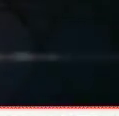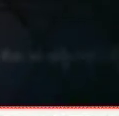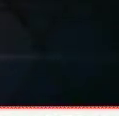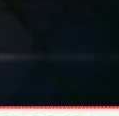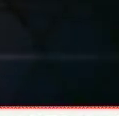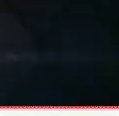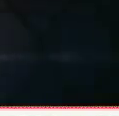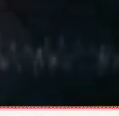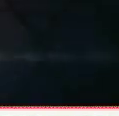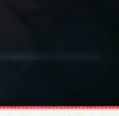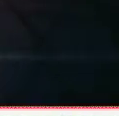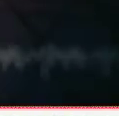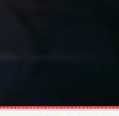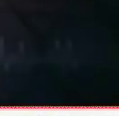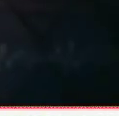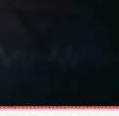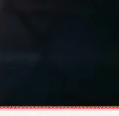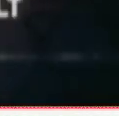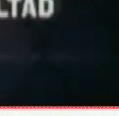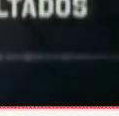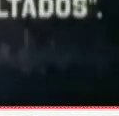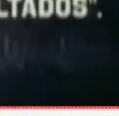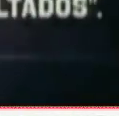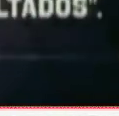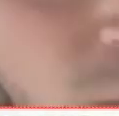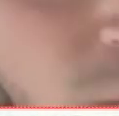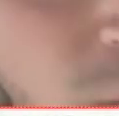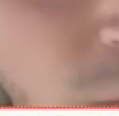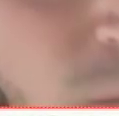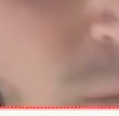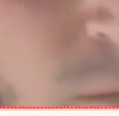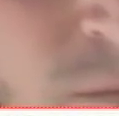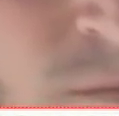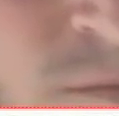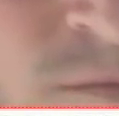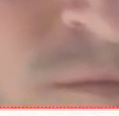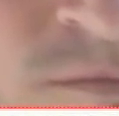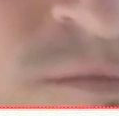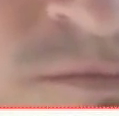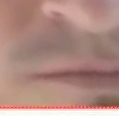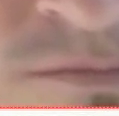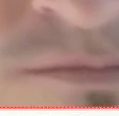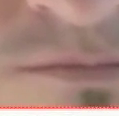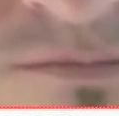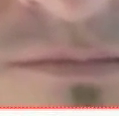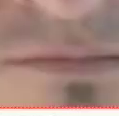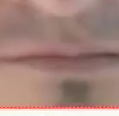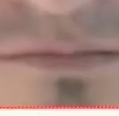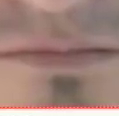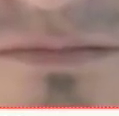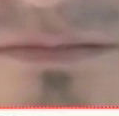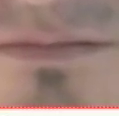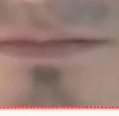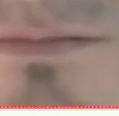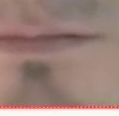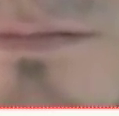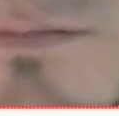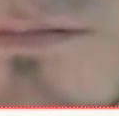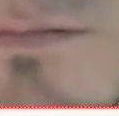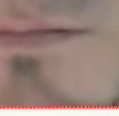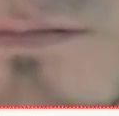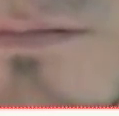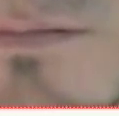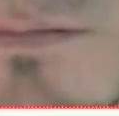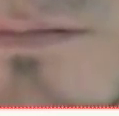quiere, lamentablemente no se consiguen los resultados. Dadas las circunstancias, el mayor Parra viajó a la frontera y junto